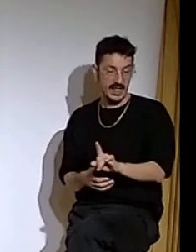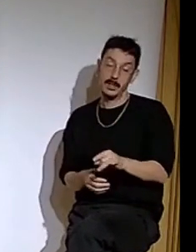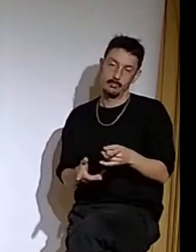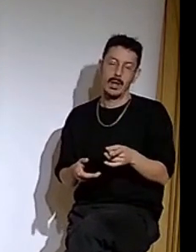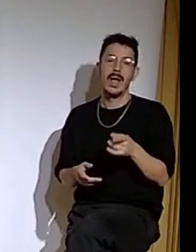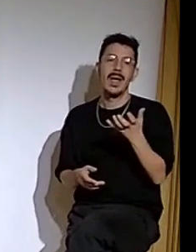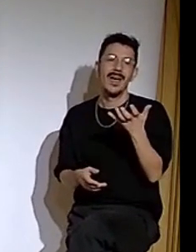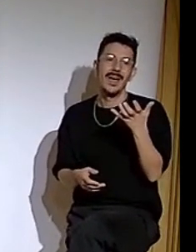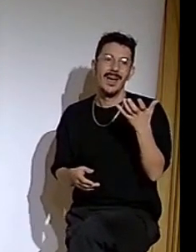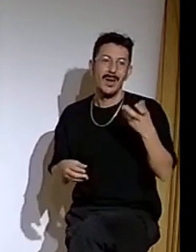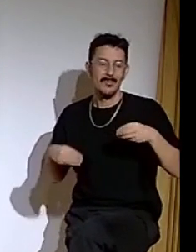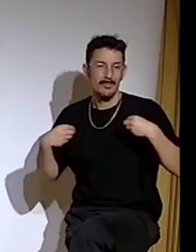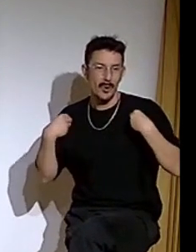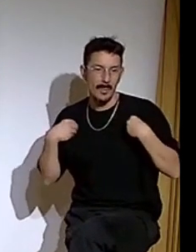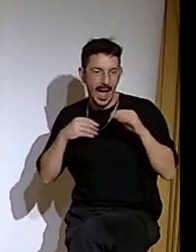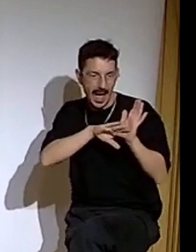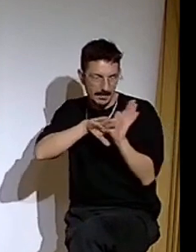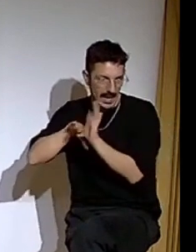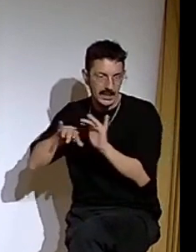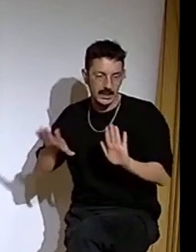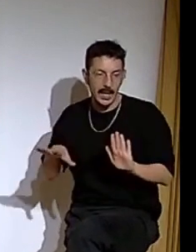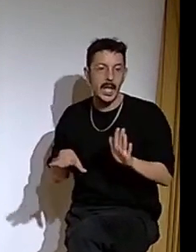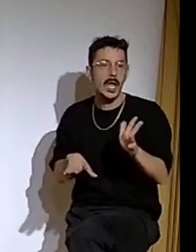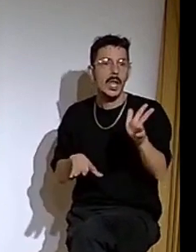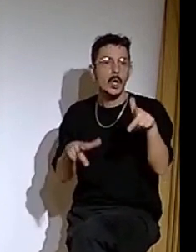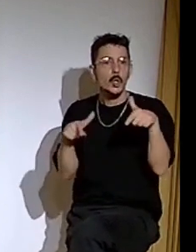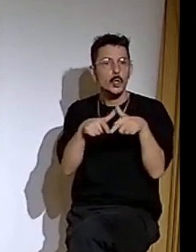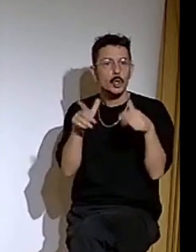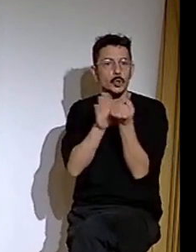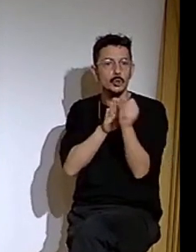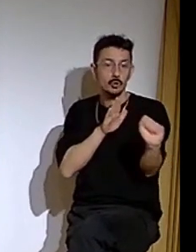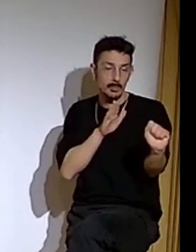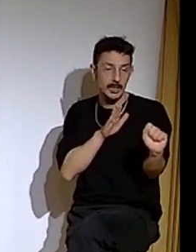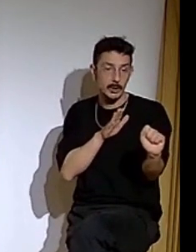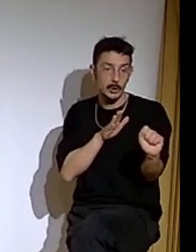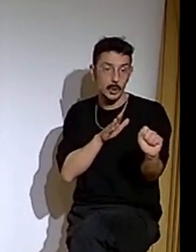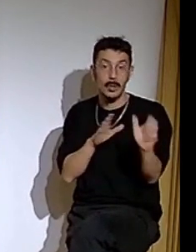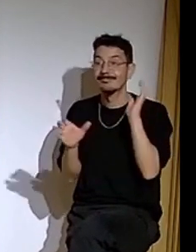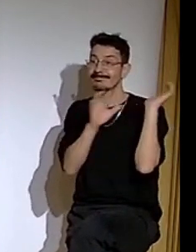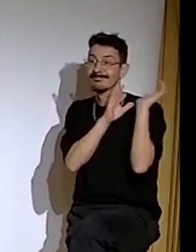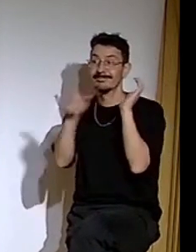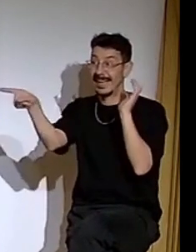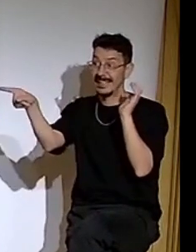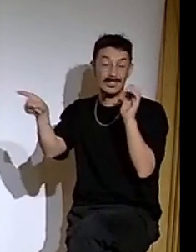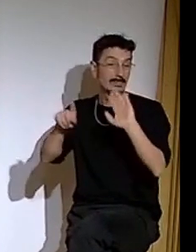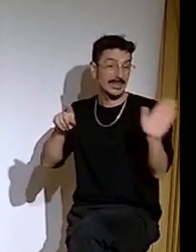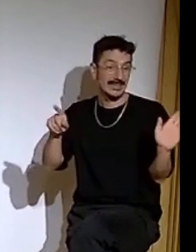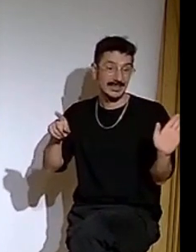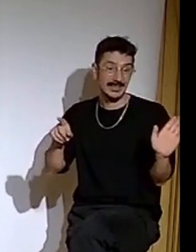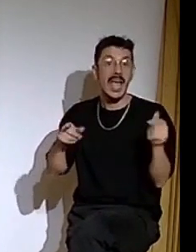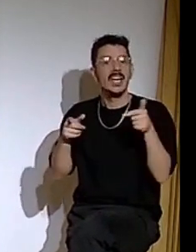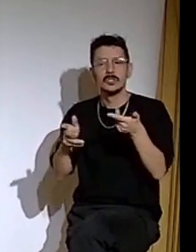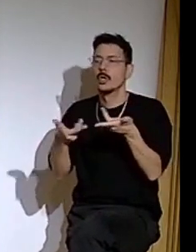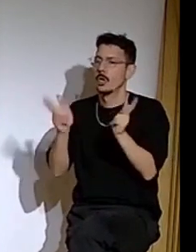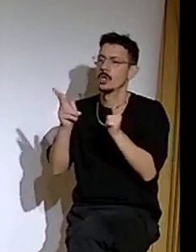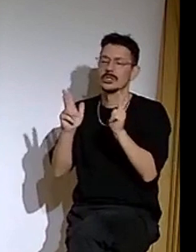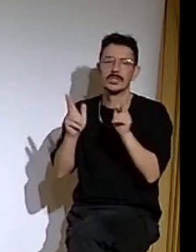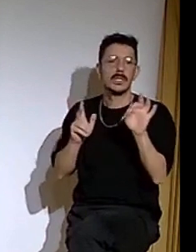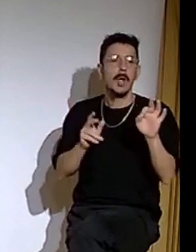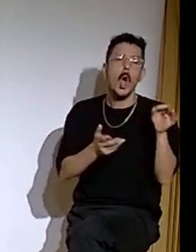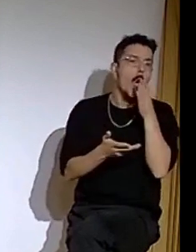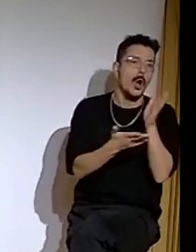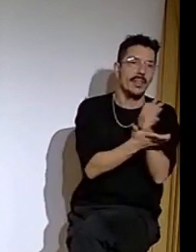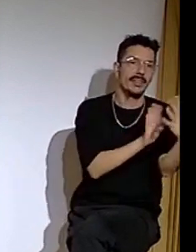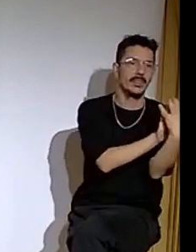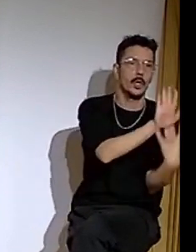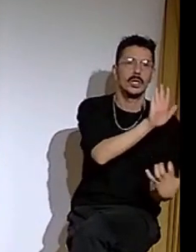estamos hablando que el insumiso No solo Que profesionamos o Esto si es legítimo o esto Sí se puede hacer pero las oraciones